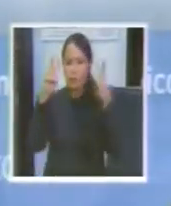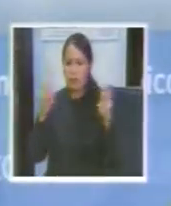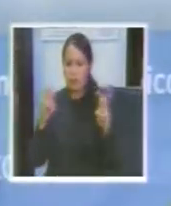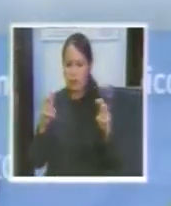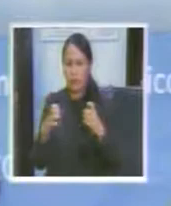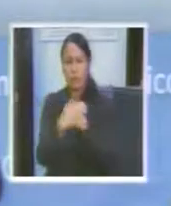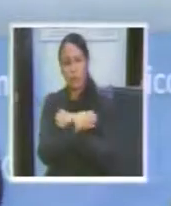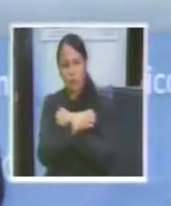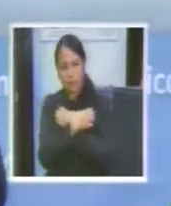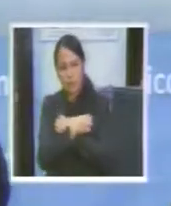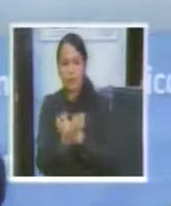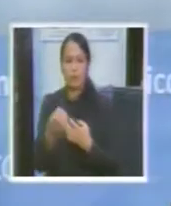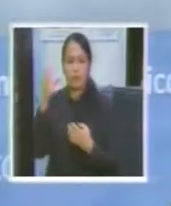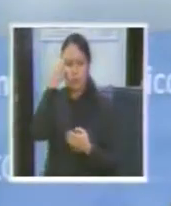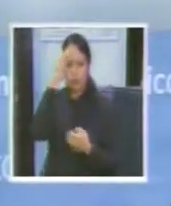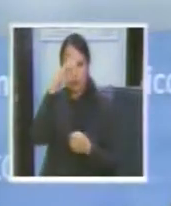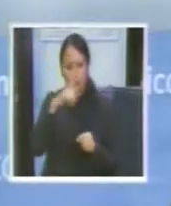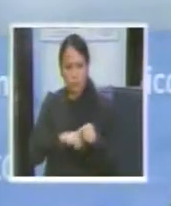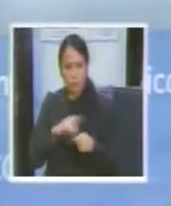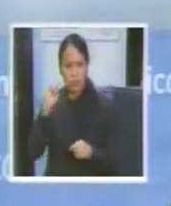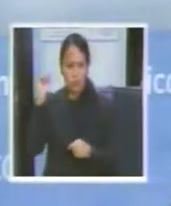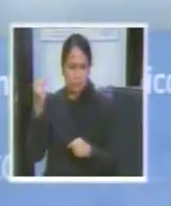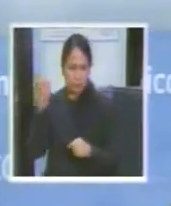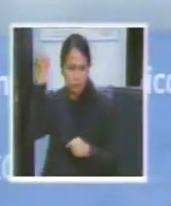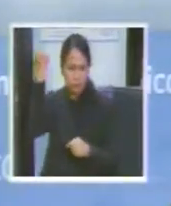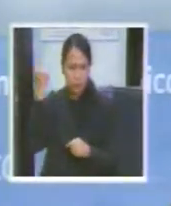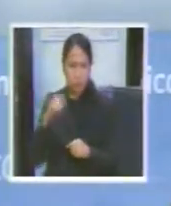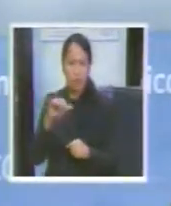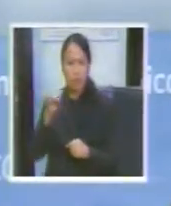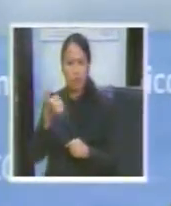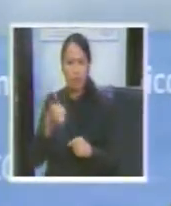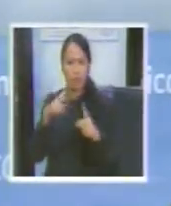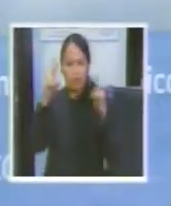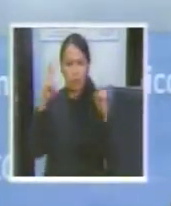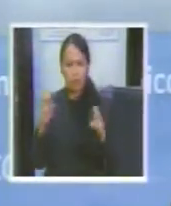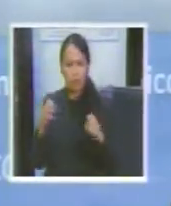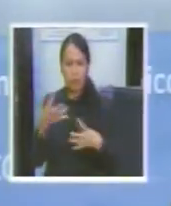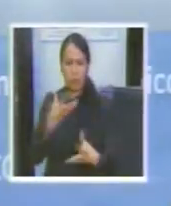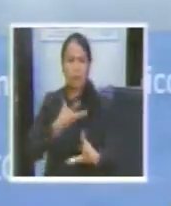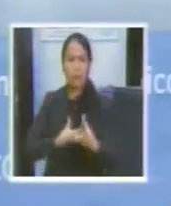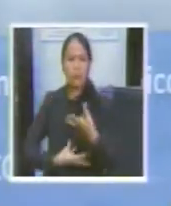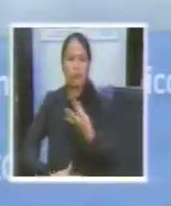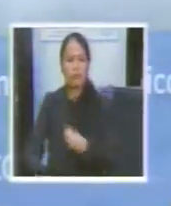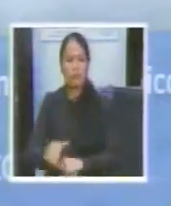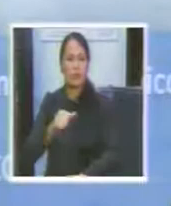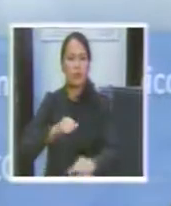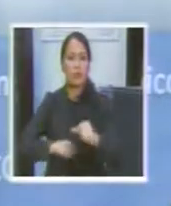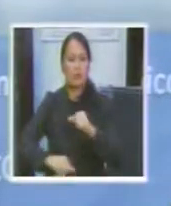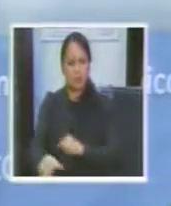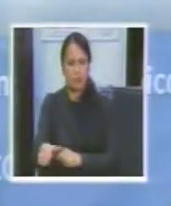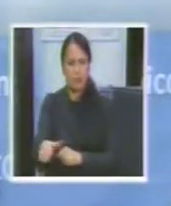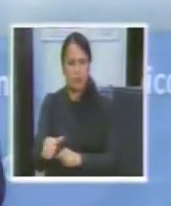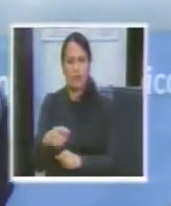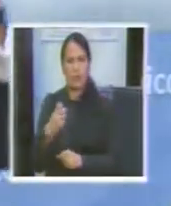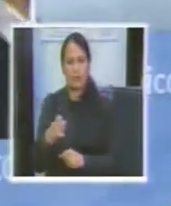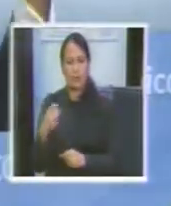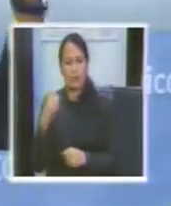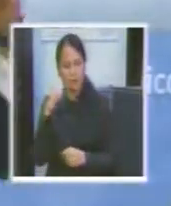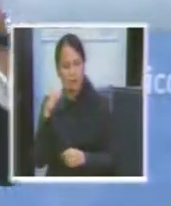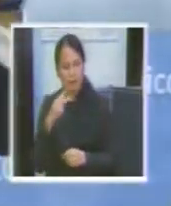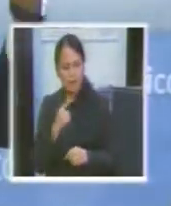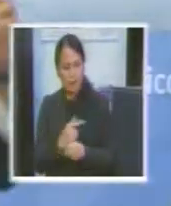el educativo, como el cultural, como el tecnológico, otro tipo de intercambio. ¿Qué quiere decir? Que nos ven también como un país que ya